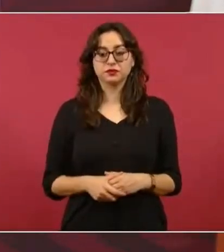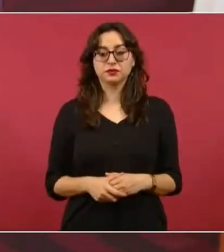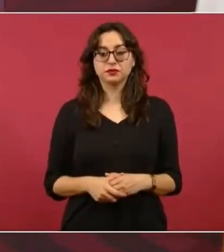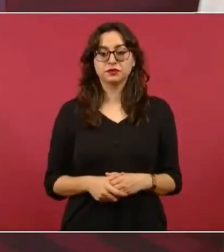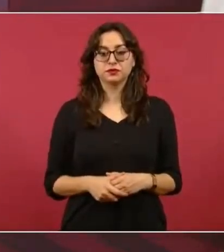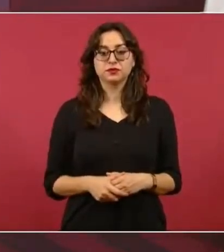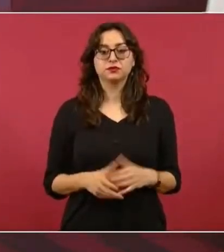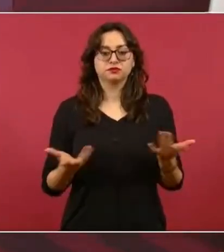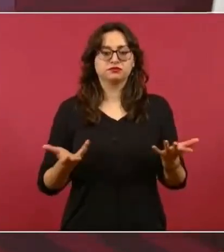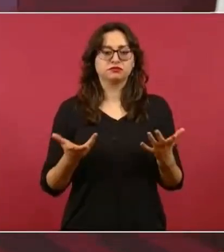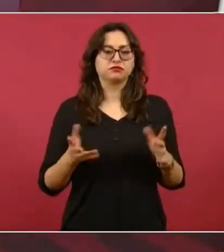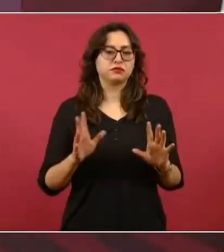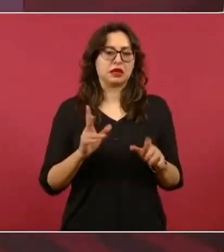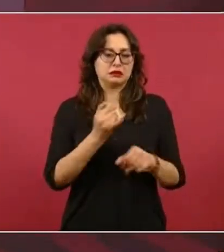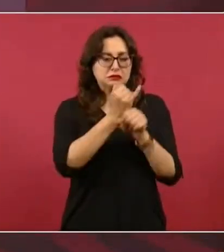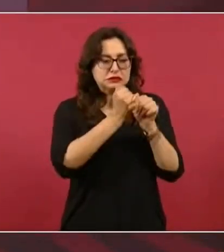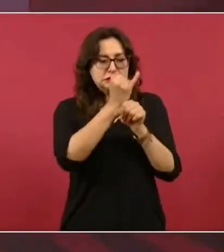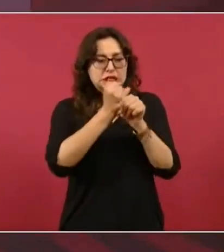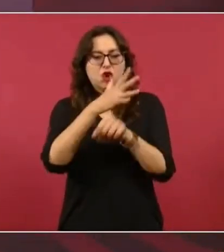el modus operandi